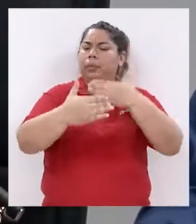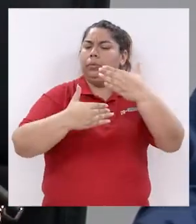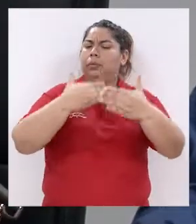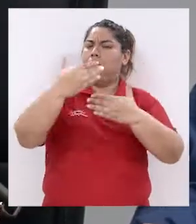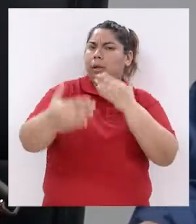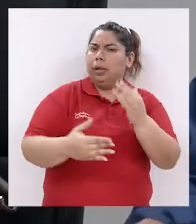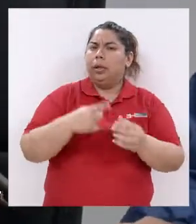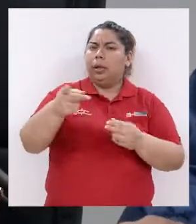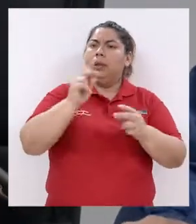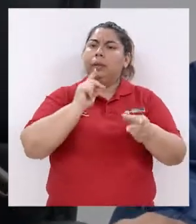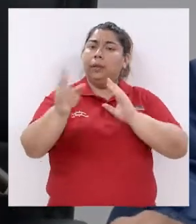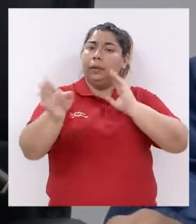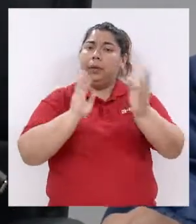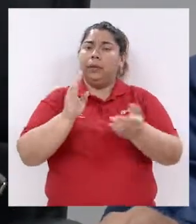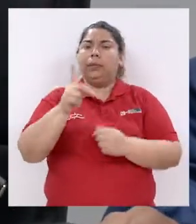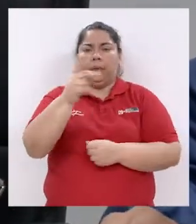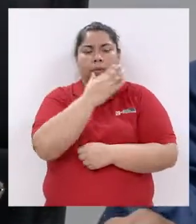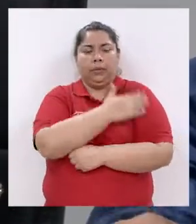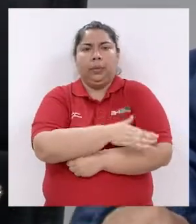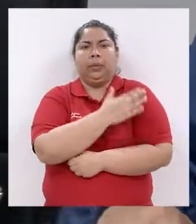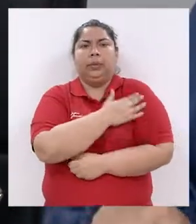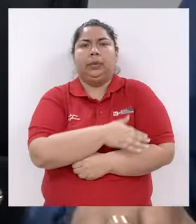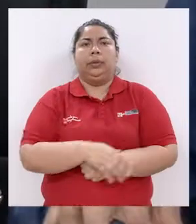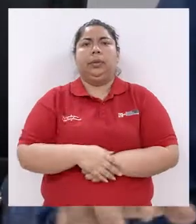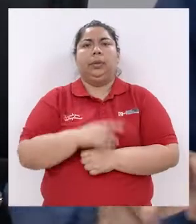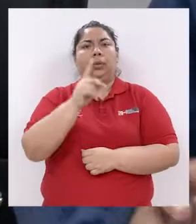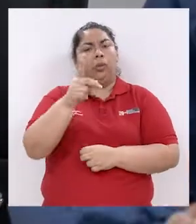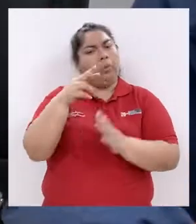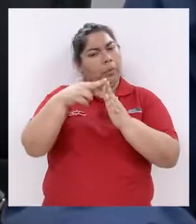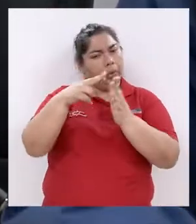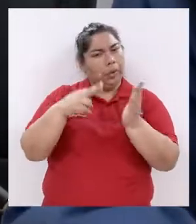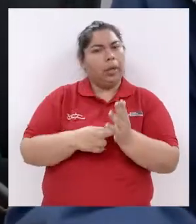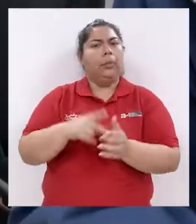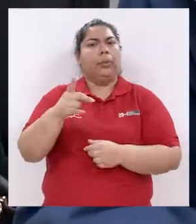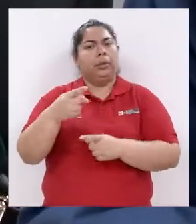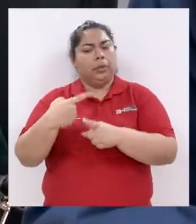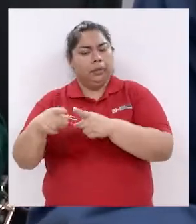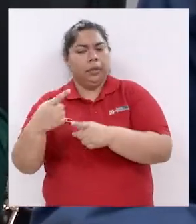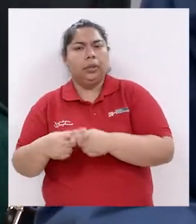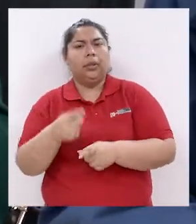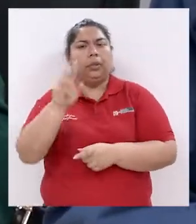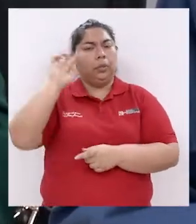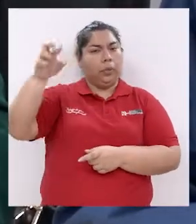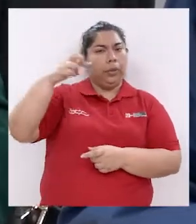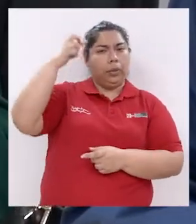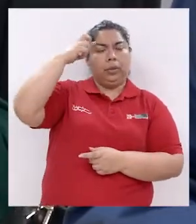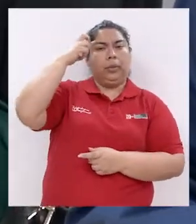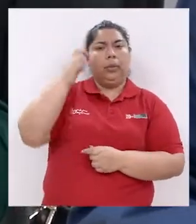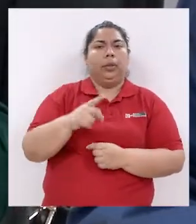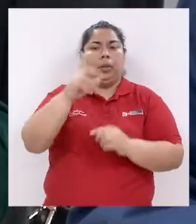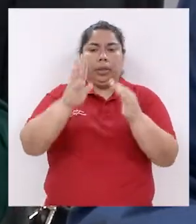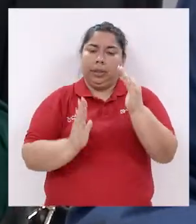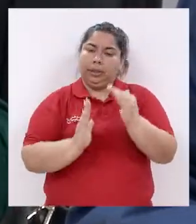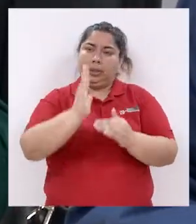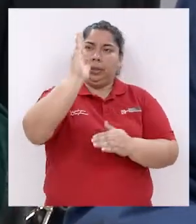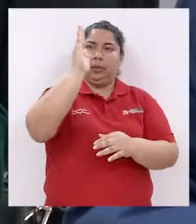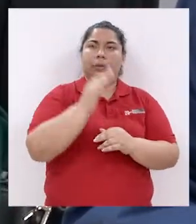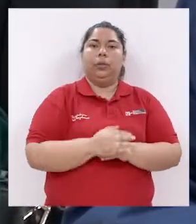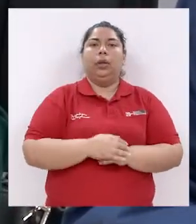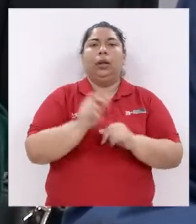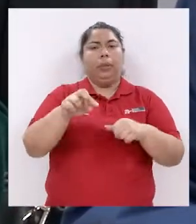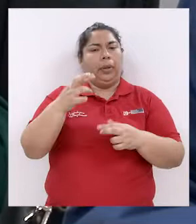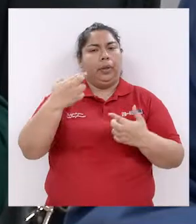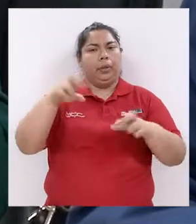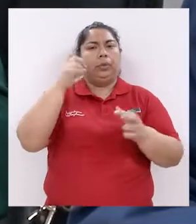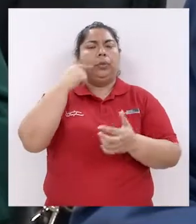de interacción para favorecer con programas, con proyectos, con políticas públicas de desarrollo,